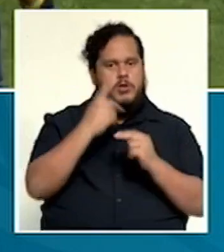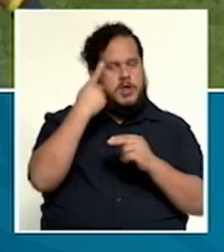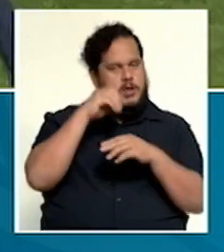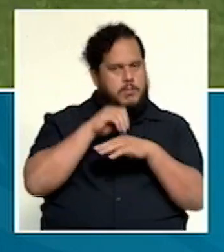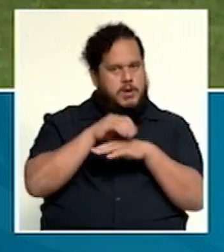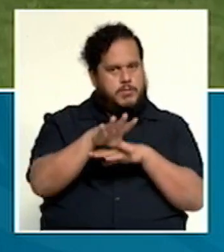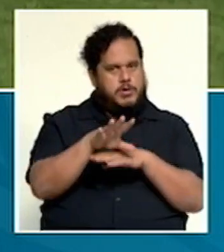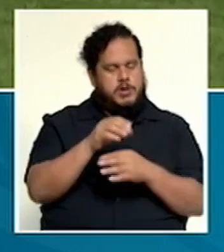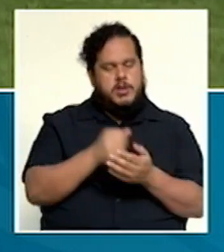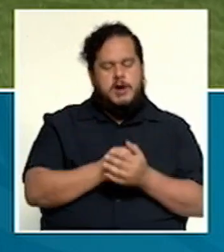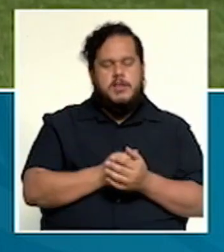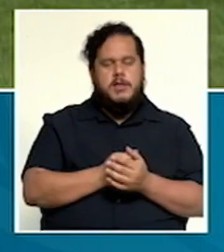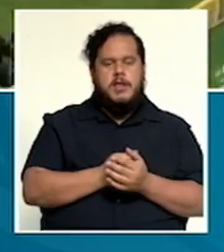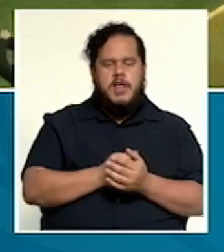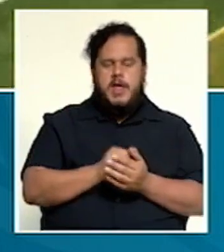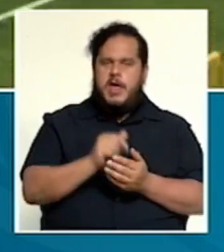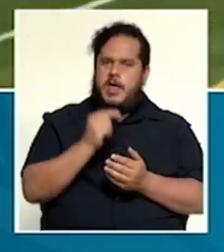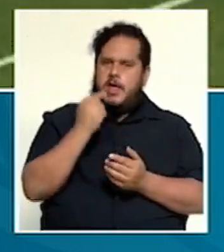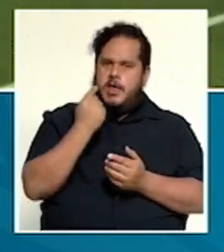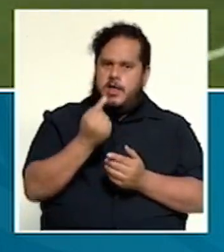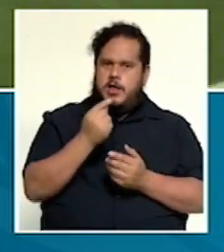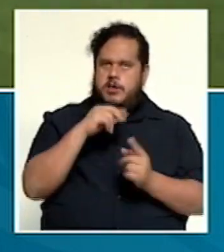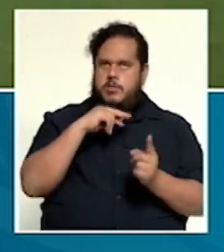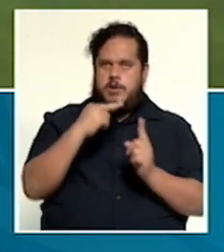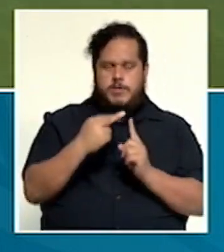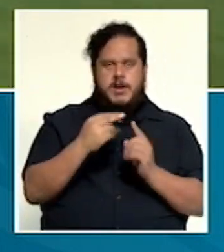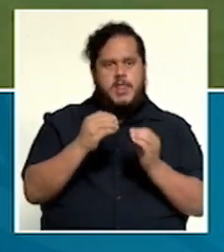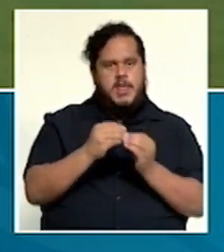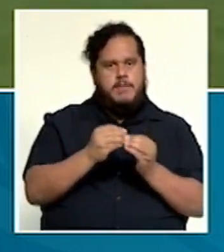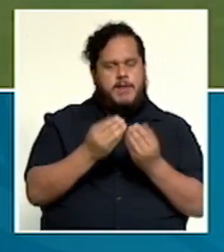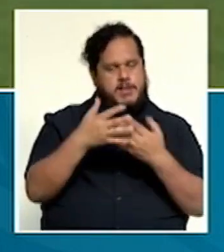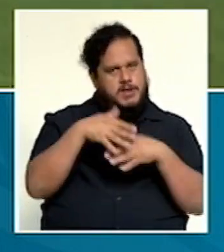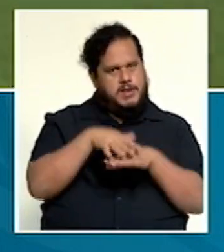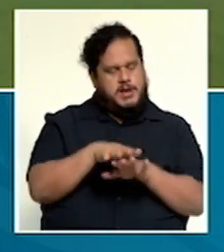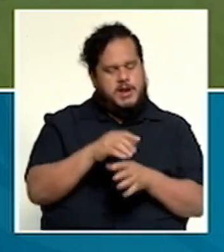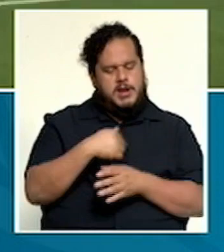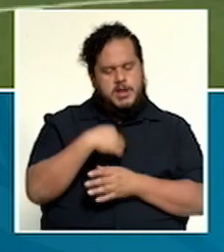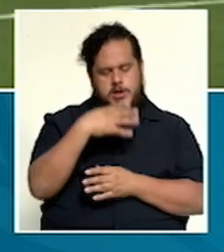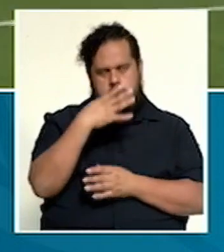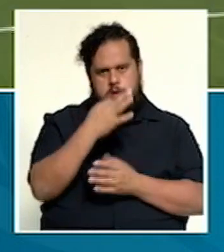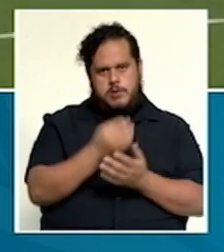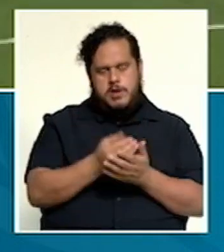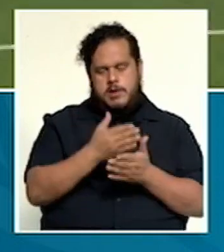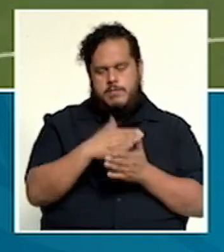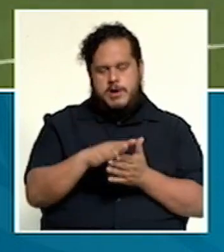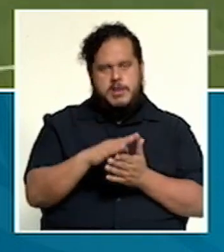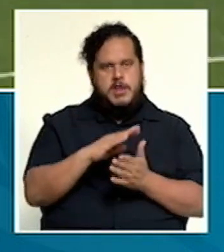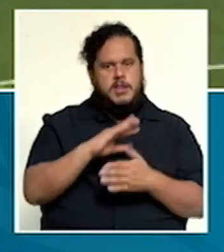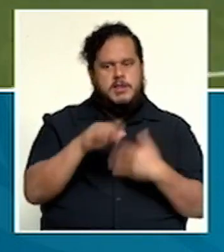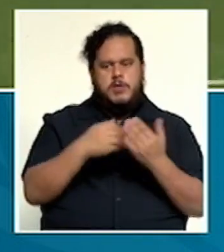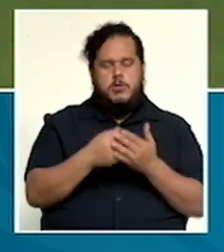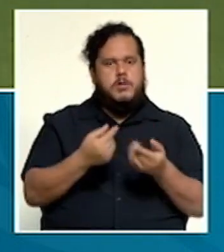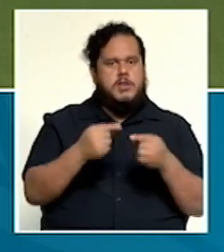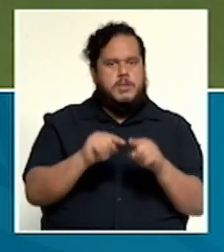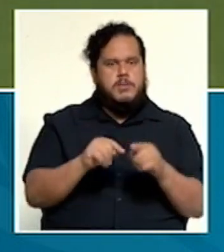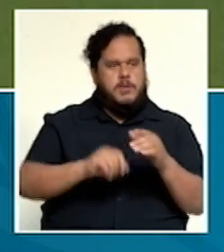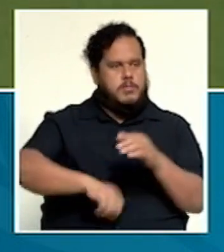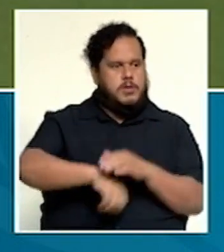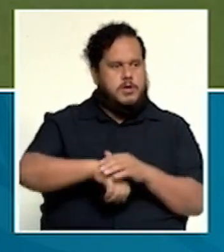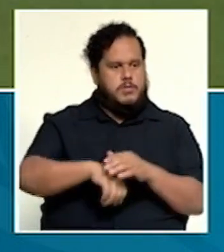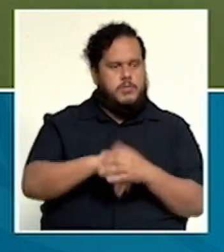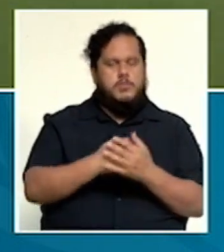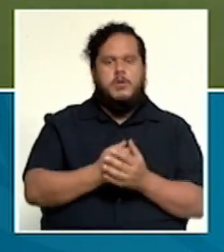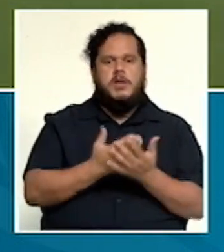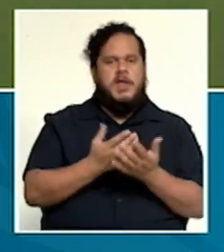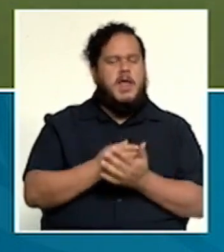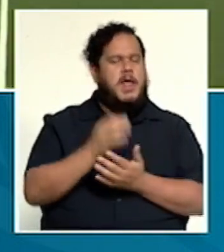hacia el futuro. Es una mirada muchísimo más integral, y yo creo que parte de lo que está pasando en el fútbol, aunque ha habido